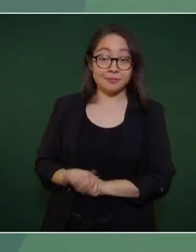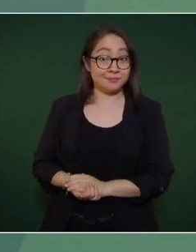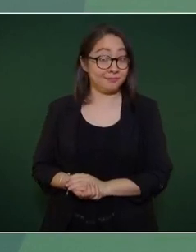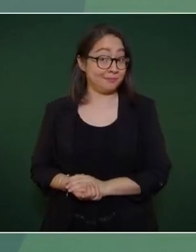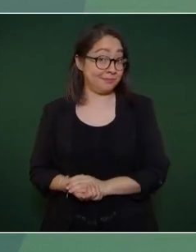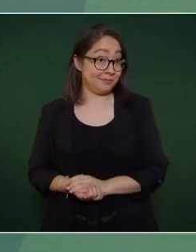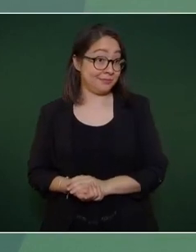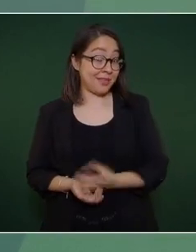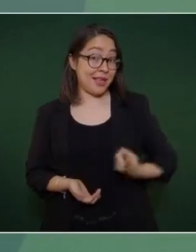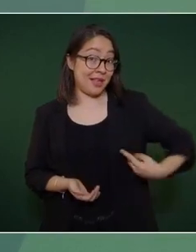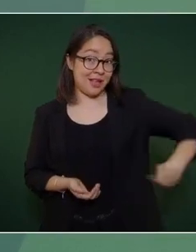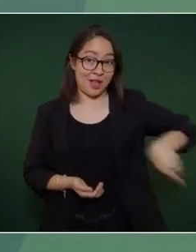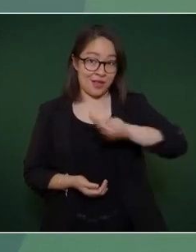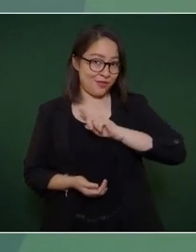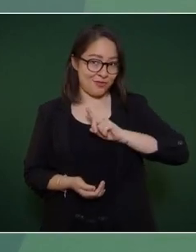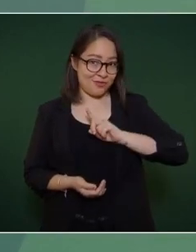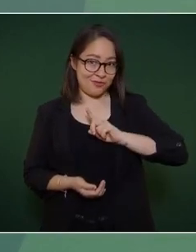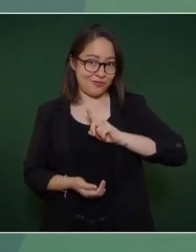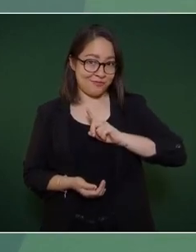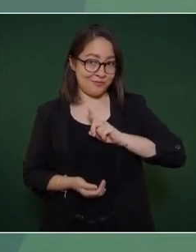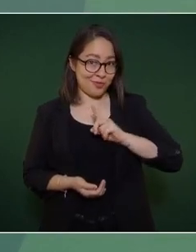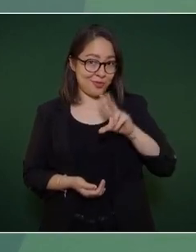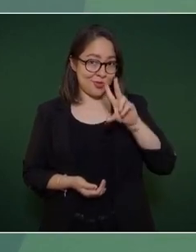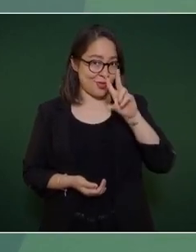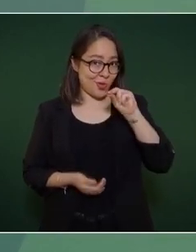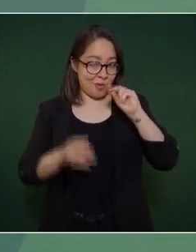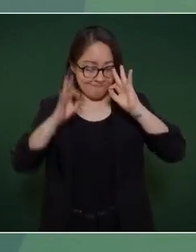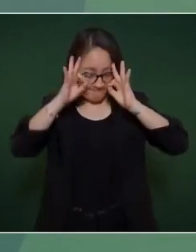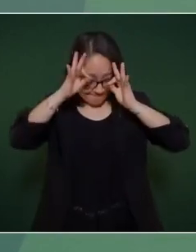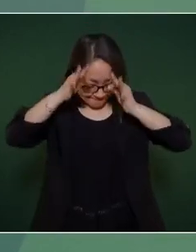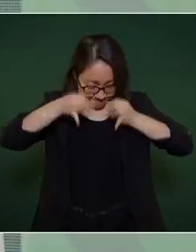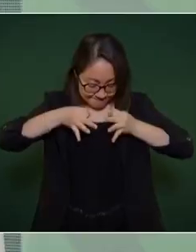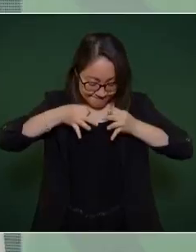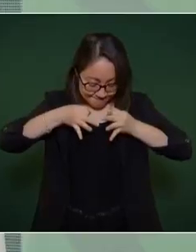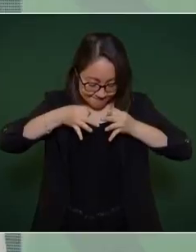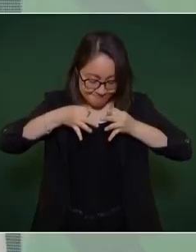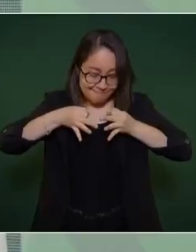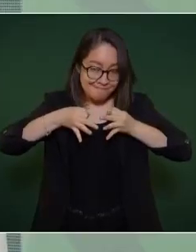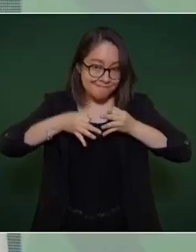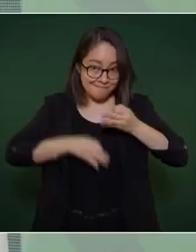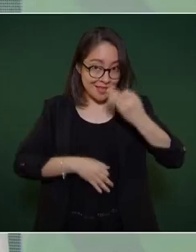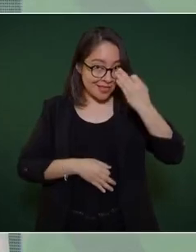no quieren aceptar la nueva realidad.